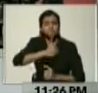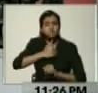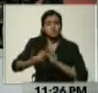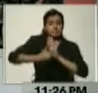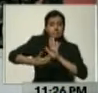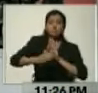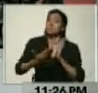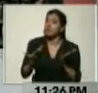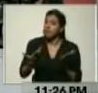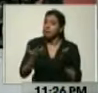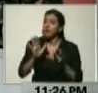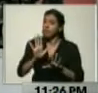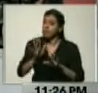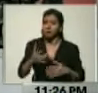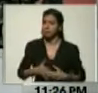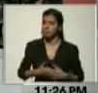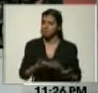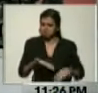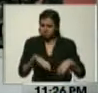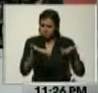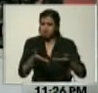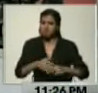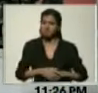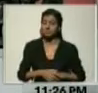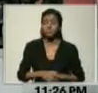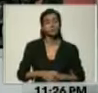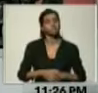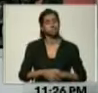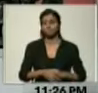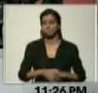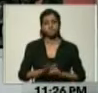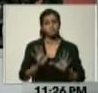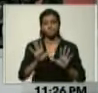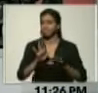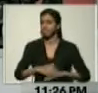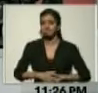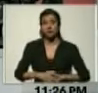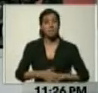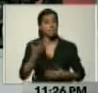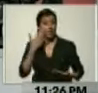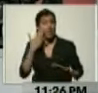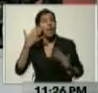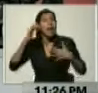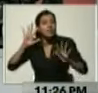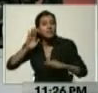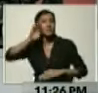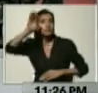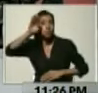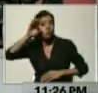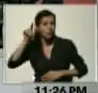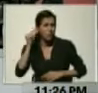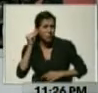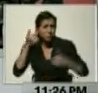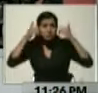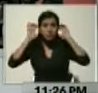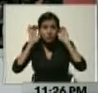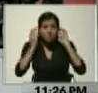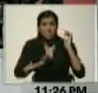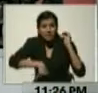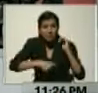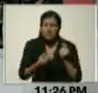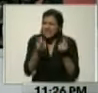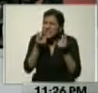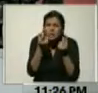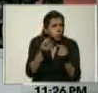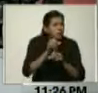¿Qué cosa, no? ¿Qué cosa? Para ver si ella llega a ser presidente. No va a ser presidente aquí nunca, pero ni un minuto. Ni un